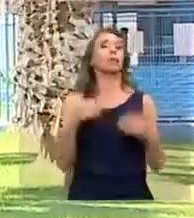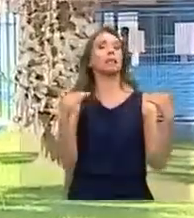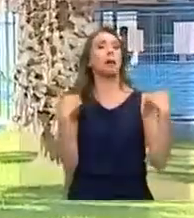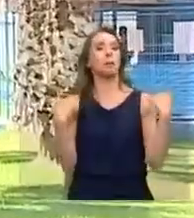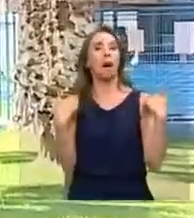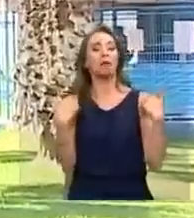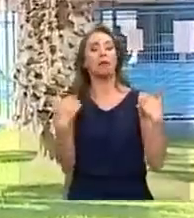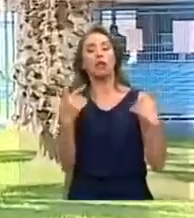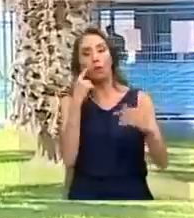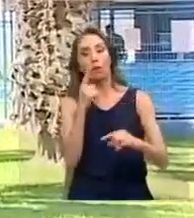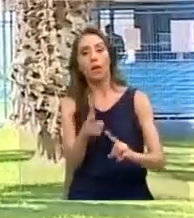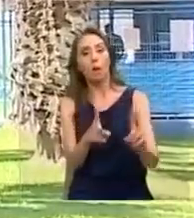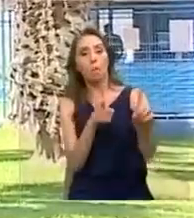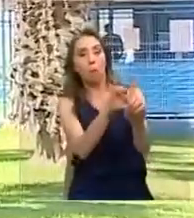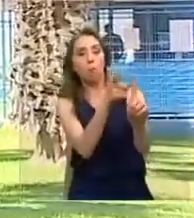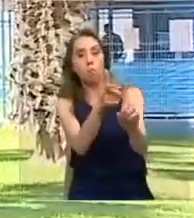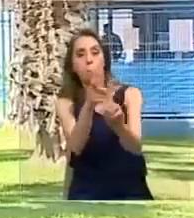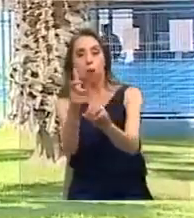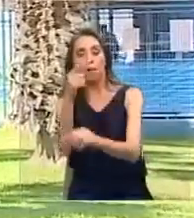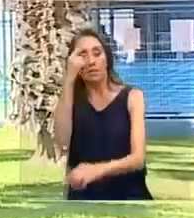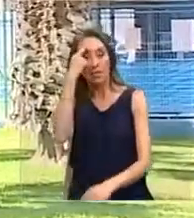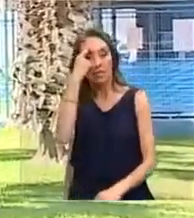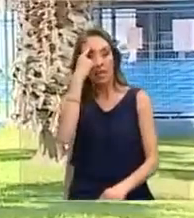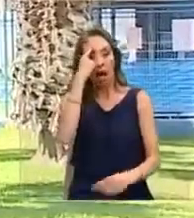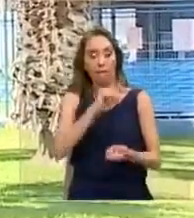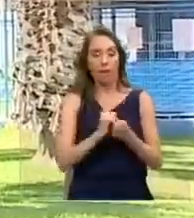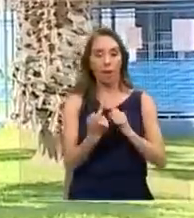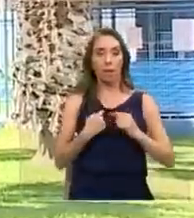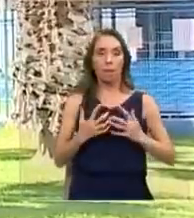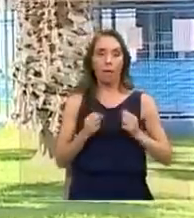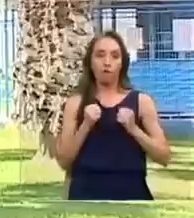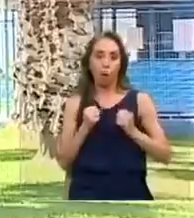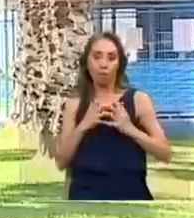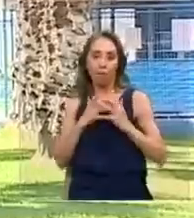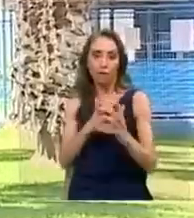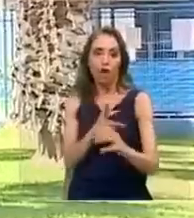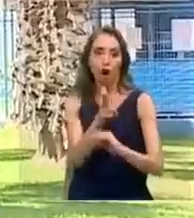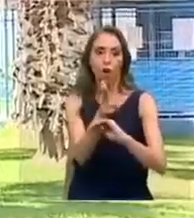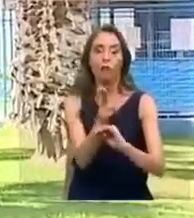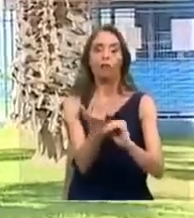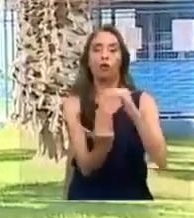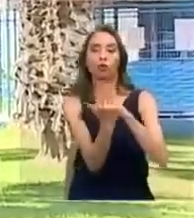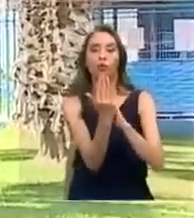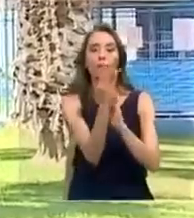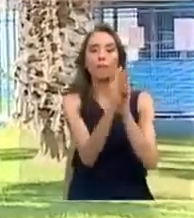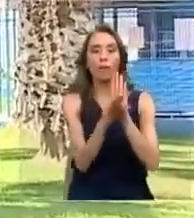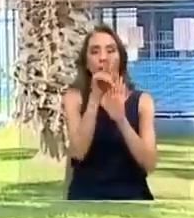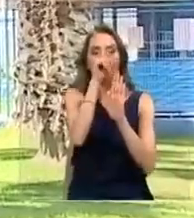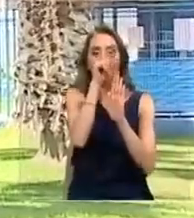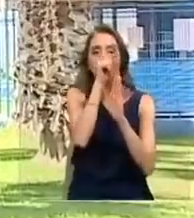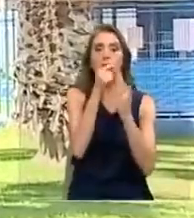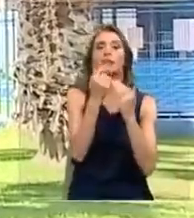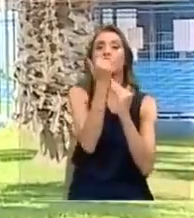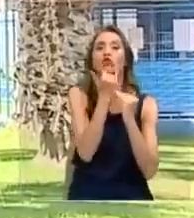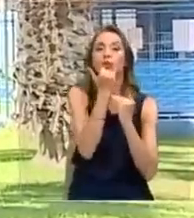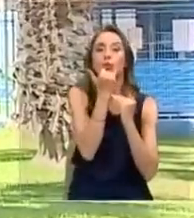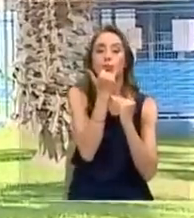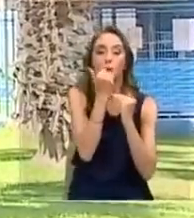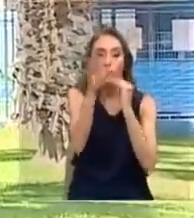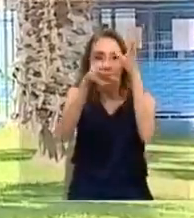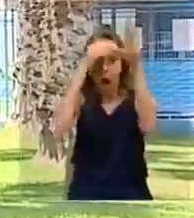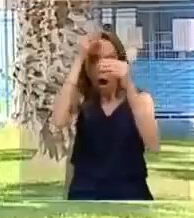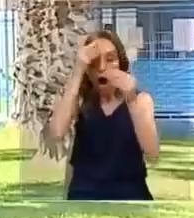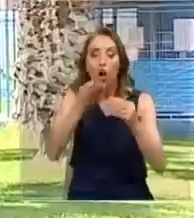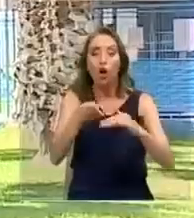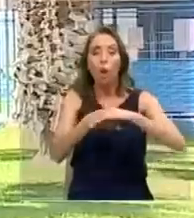cómo disparar, ha podido saber cómo ser más violento. Hoy día las redes sociales ayudan mucho a poder aprender cómo